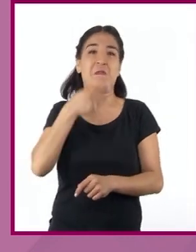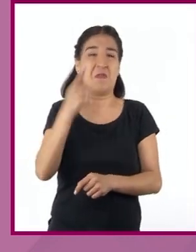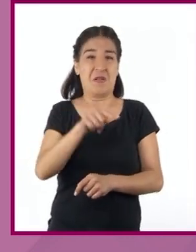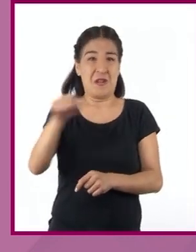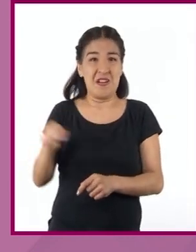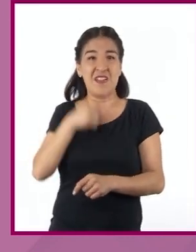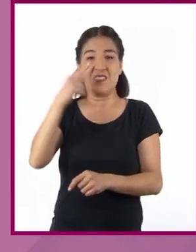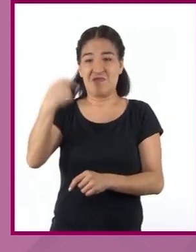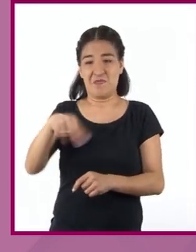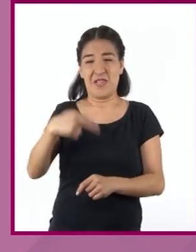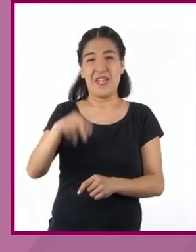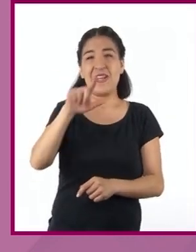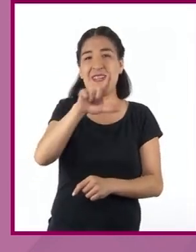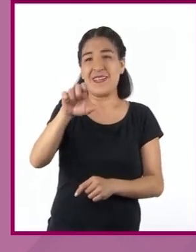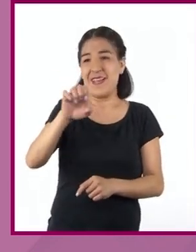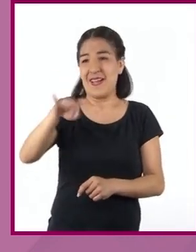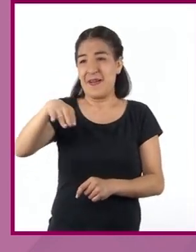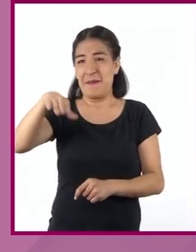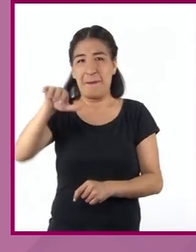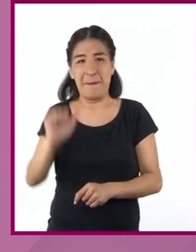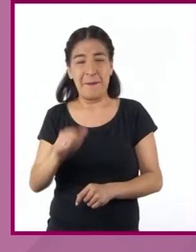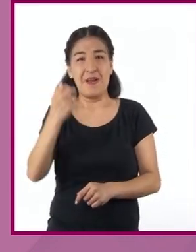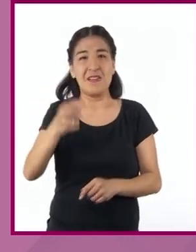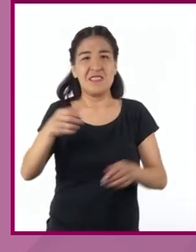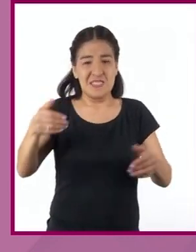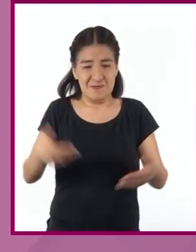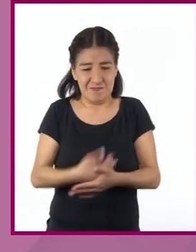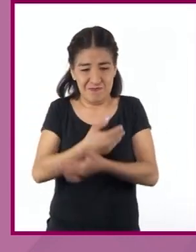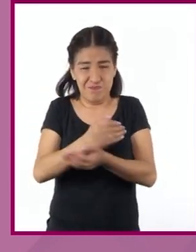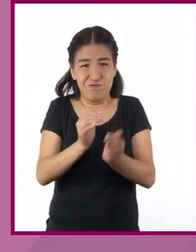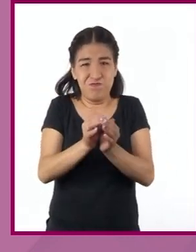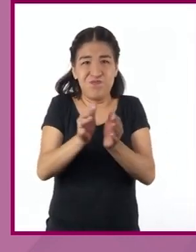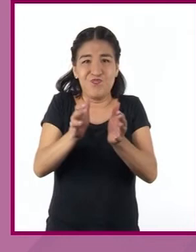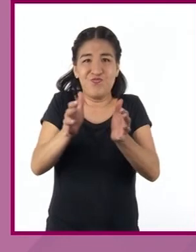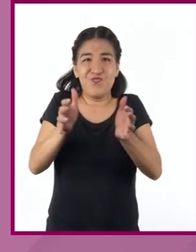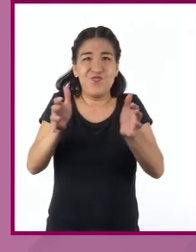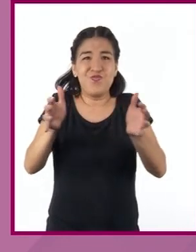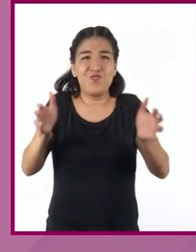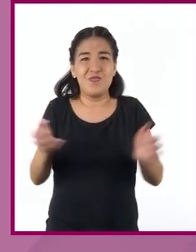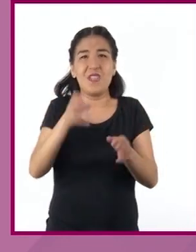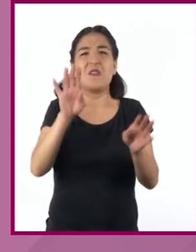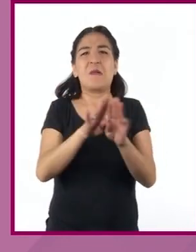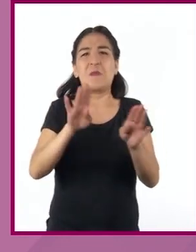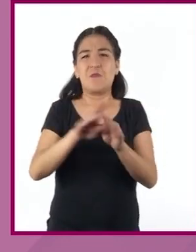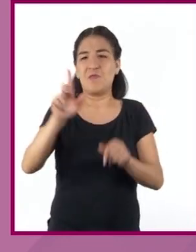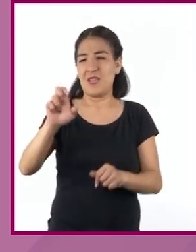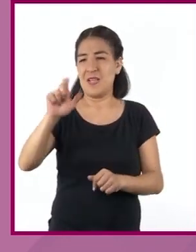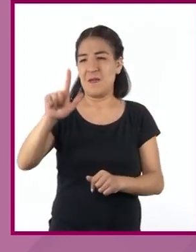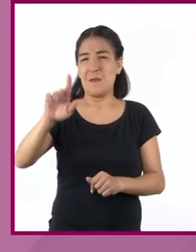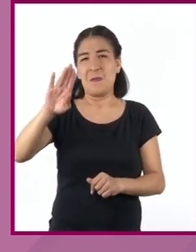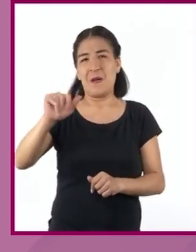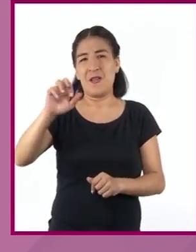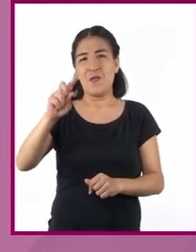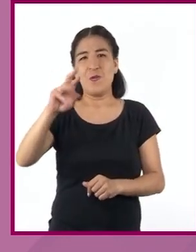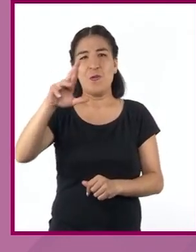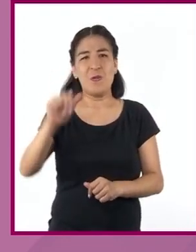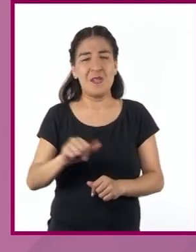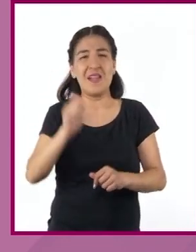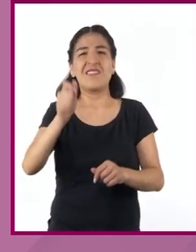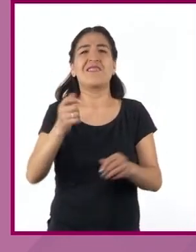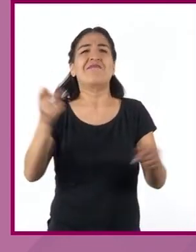llamarse yema. Y esa yema está creciendo y volviéndose una levadura más. ¿Qué